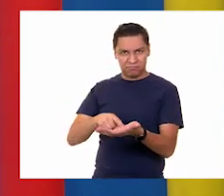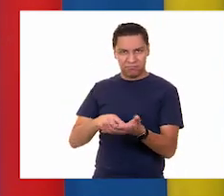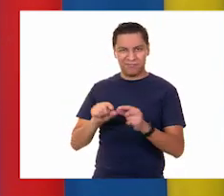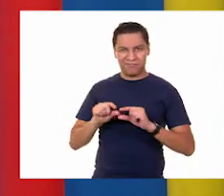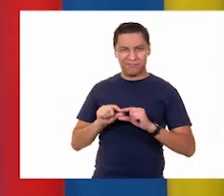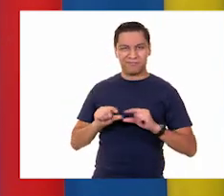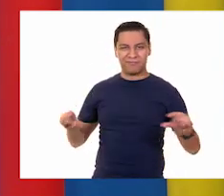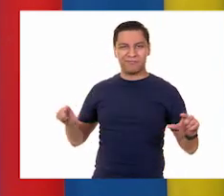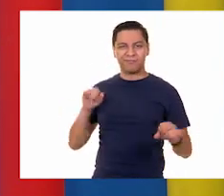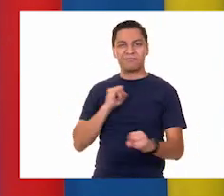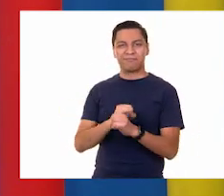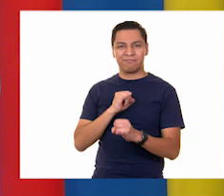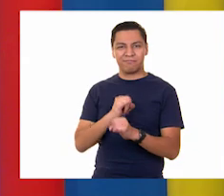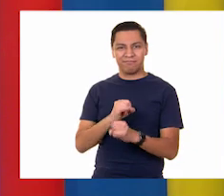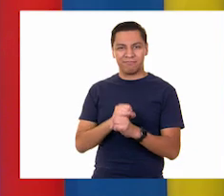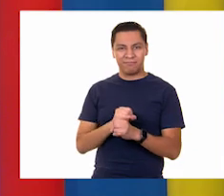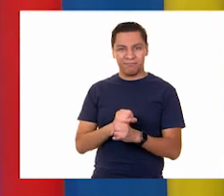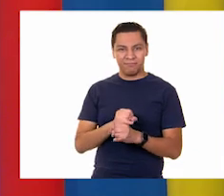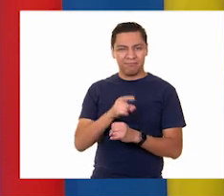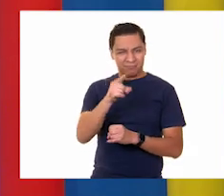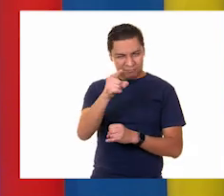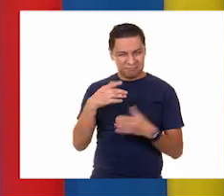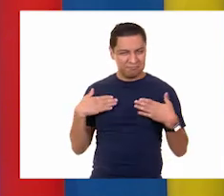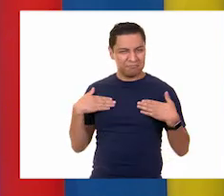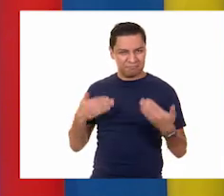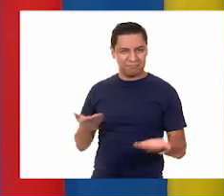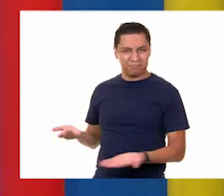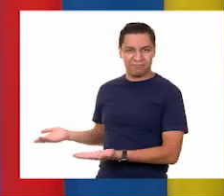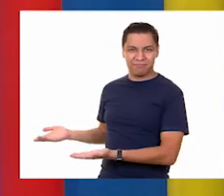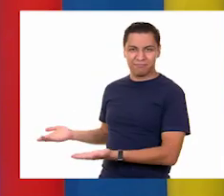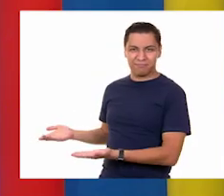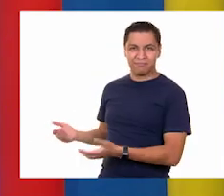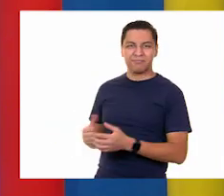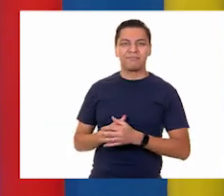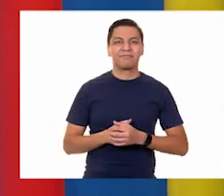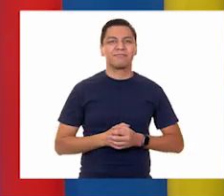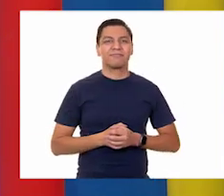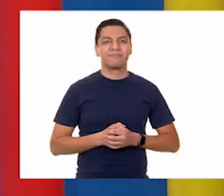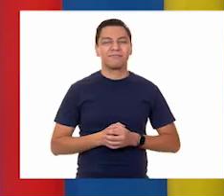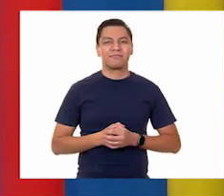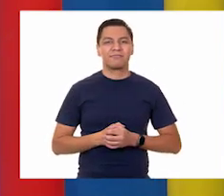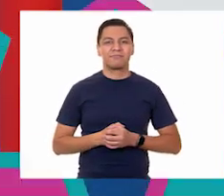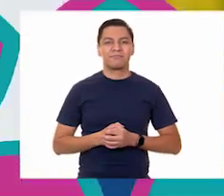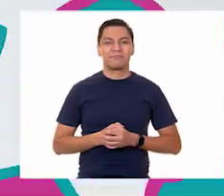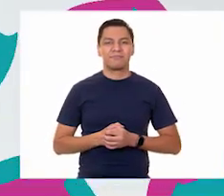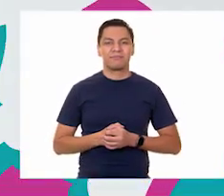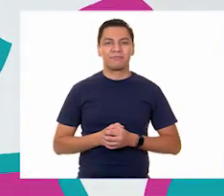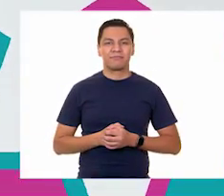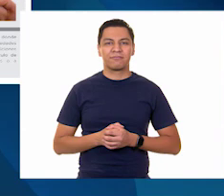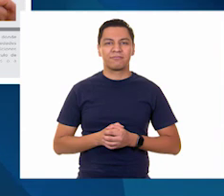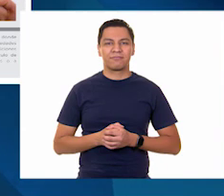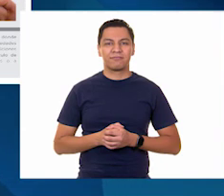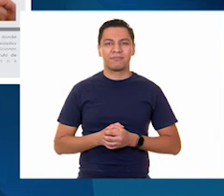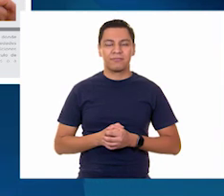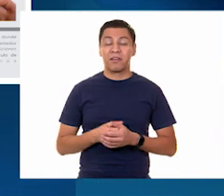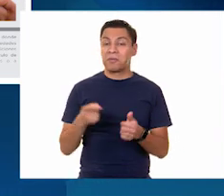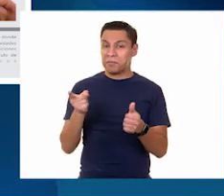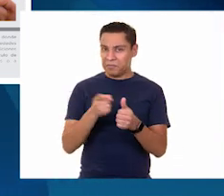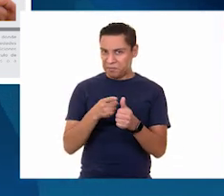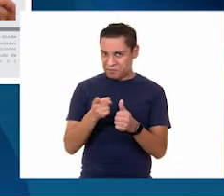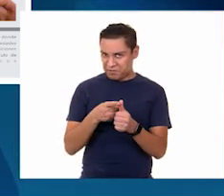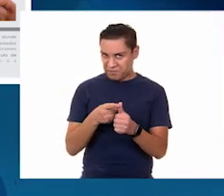la dirección electrónica que está apareciendo en sus pantallas. Claro, debo aclarar que primero Juan Carlos y